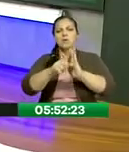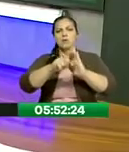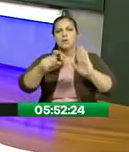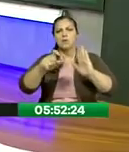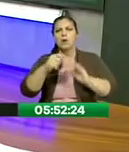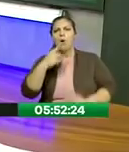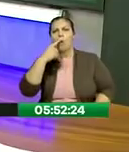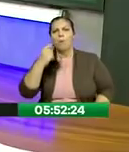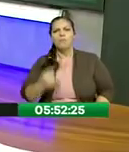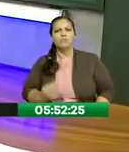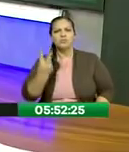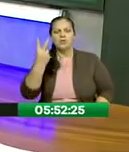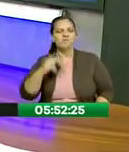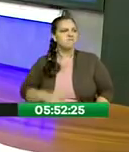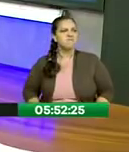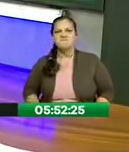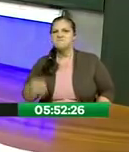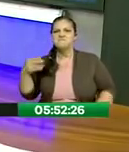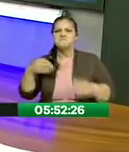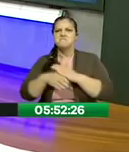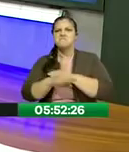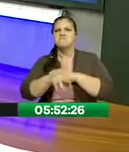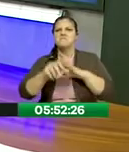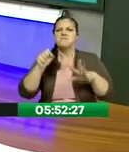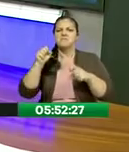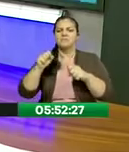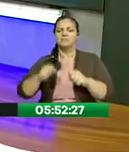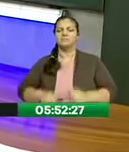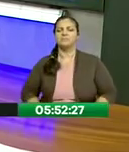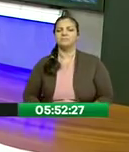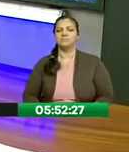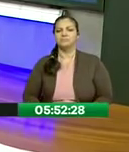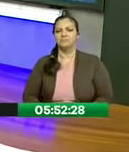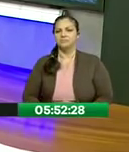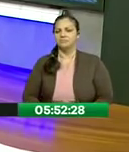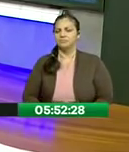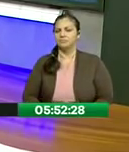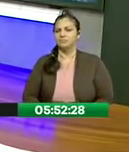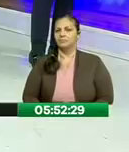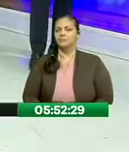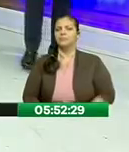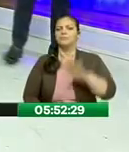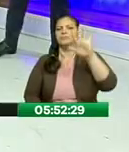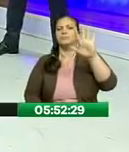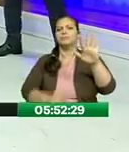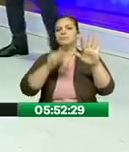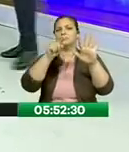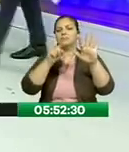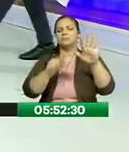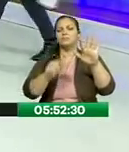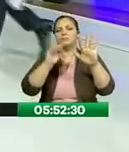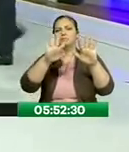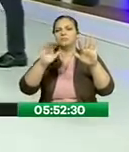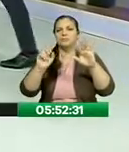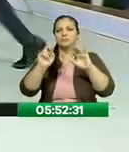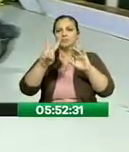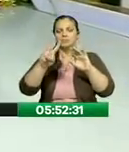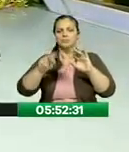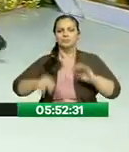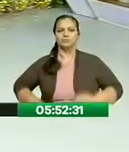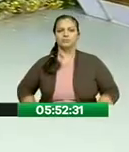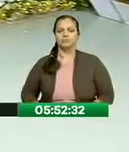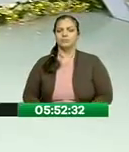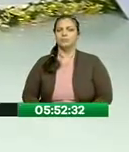centro de Guayaquil. Inseguridad en la Bahía. 5:52, vámonos de inmediato porque